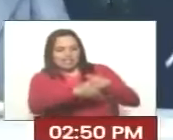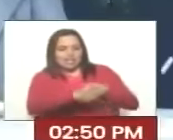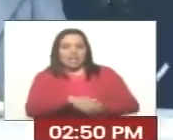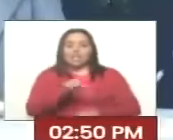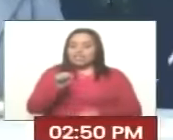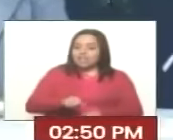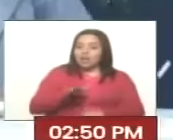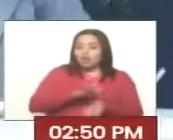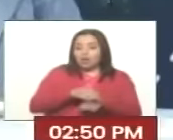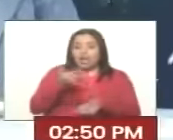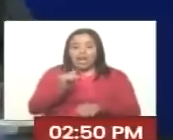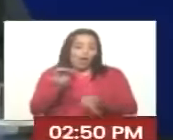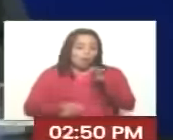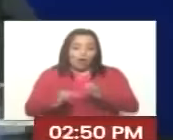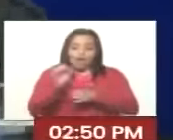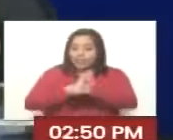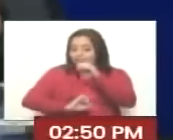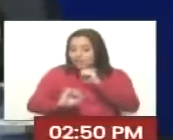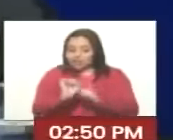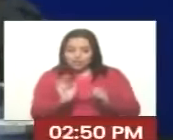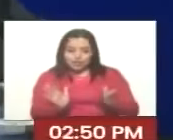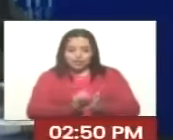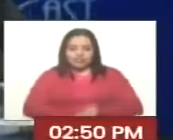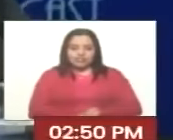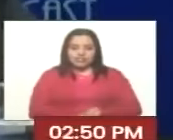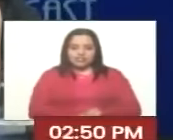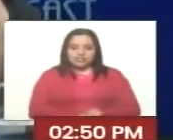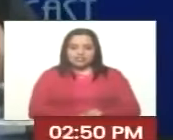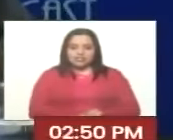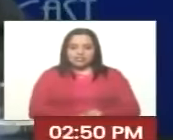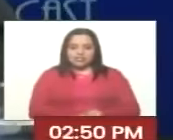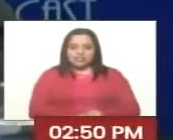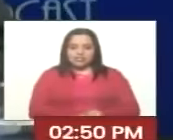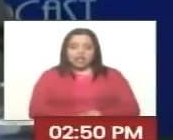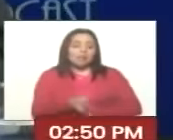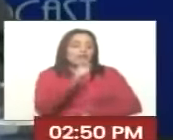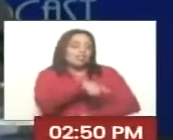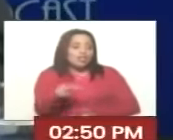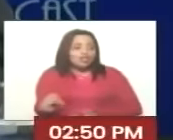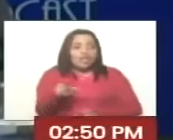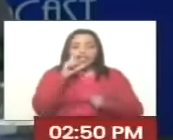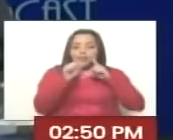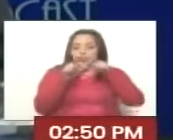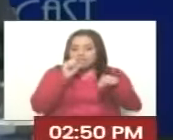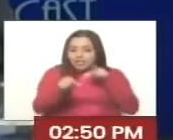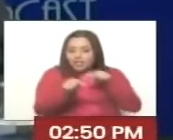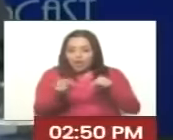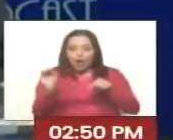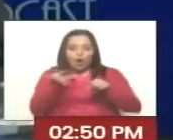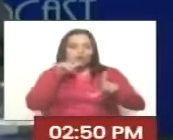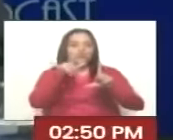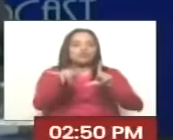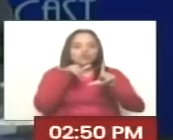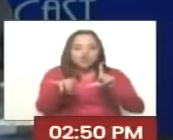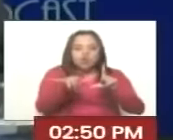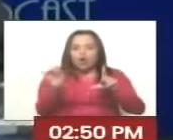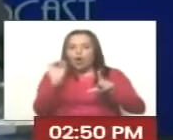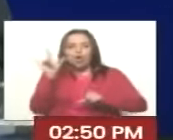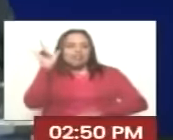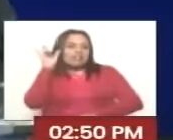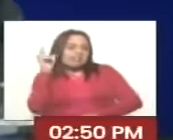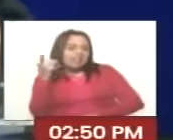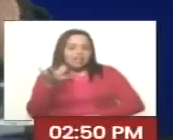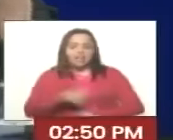son los abogados defensores. Yo lo señalo a estos tuiteros, estos youtubers, estos instagramers